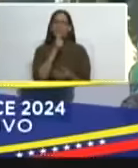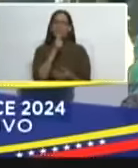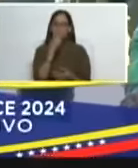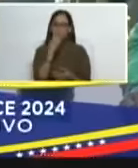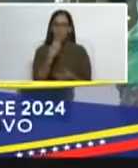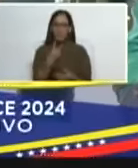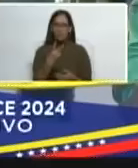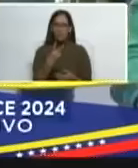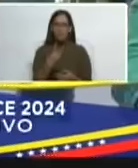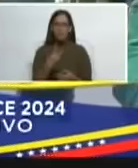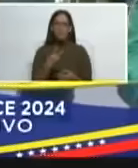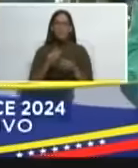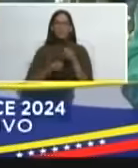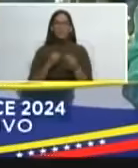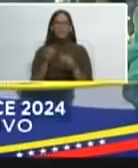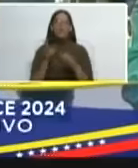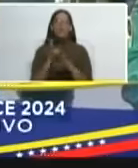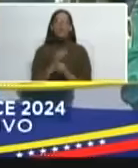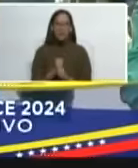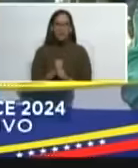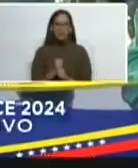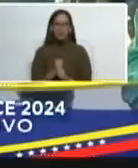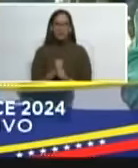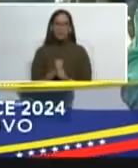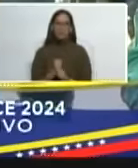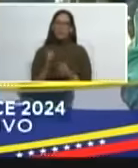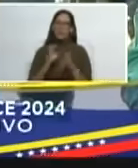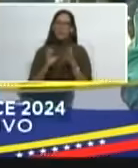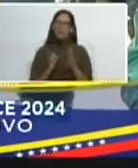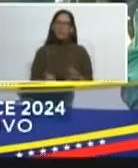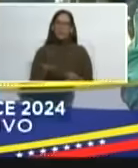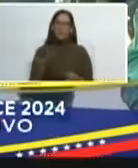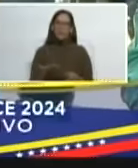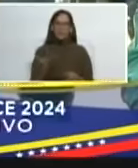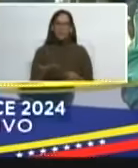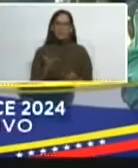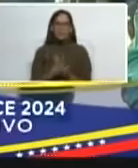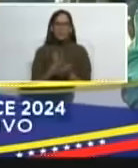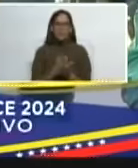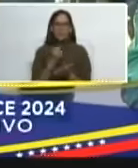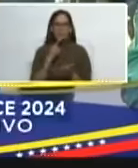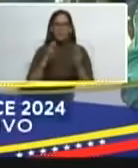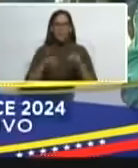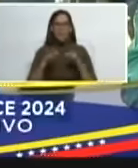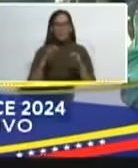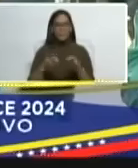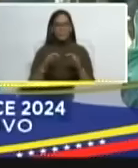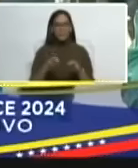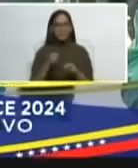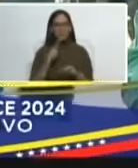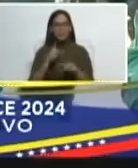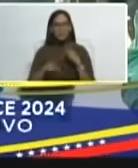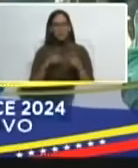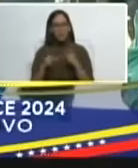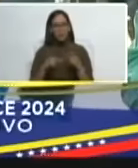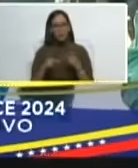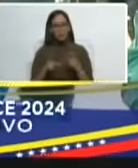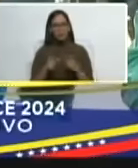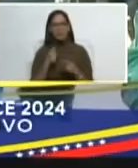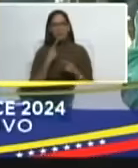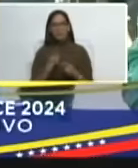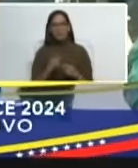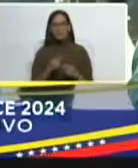viendo, generó confianza. Presidente, ha sido un factor fundamental que siempre nos dicen los campesinos, nos dicen los productores, nos dicen